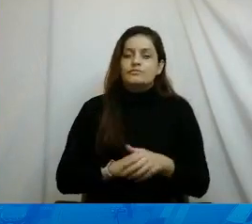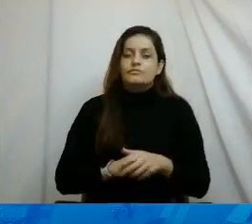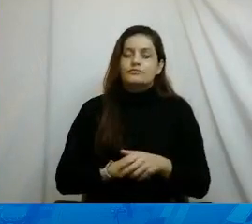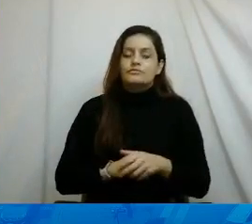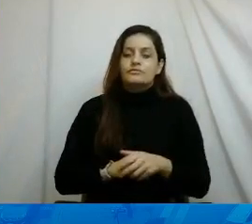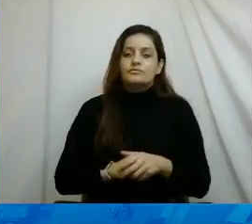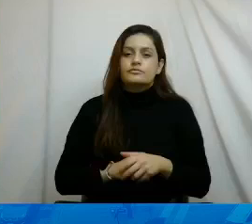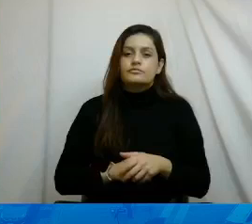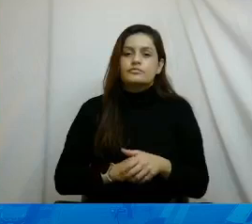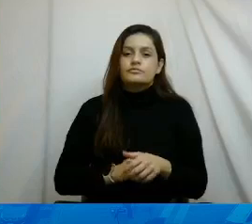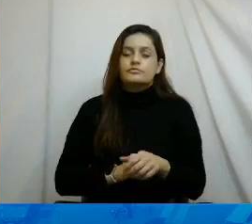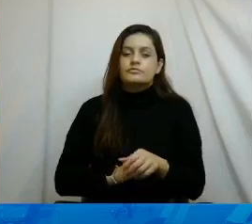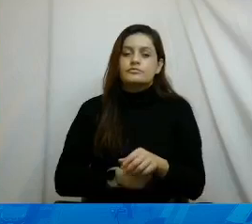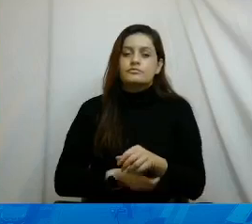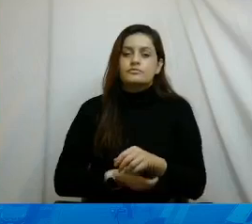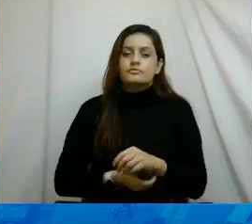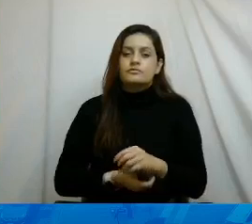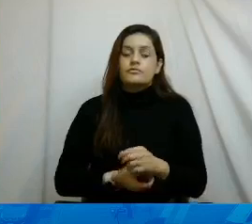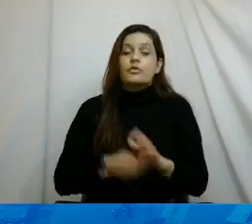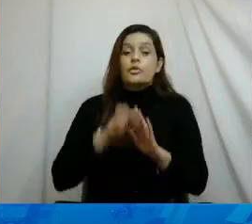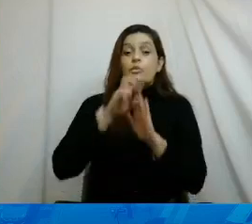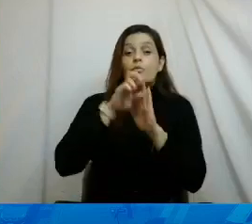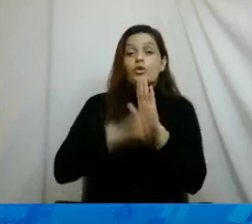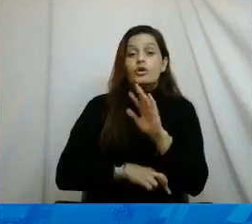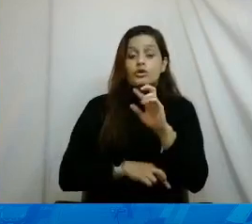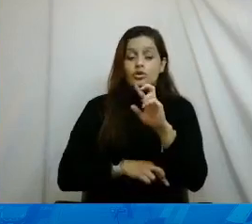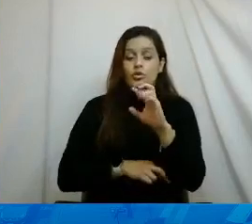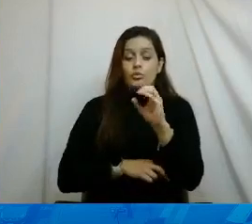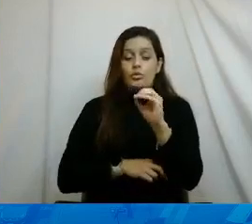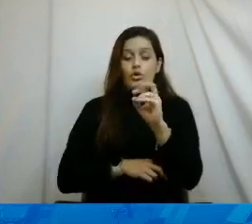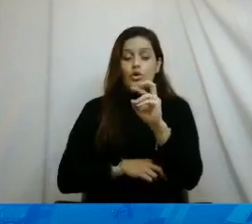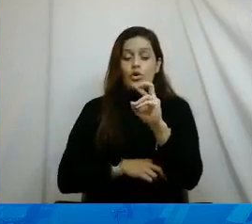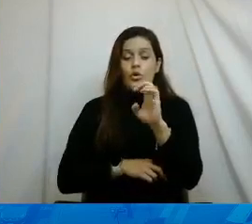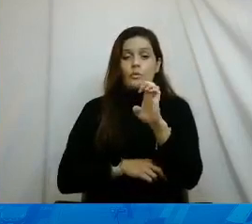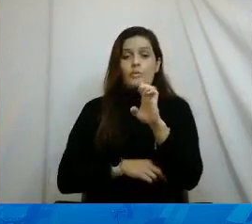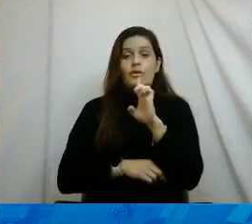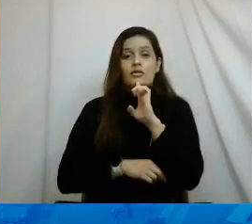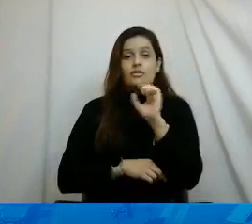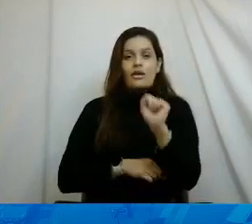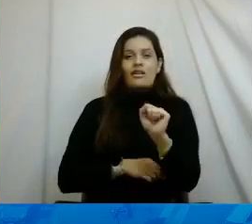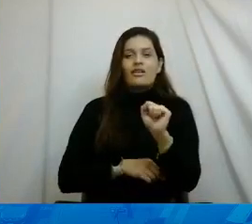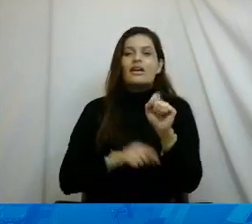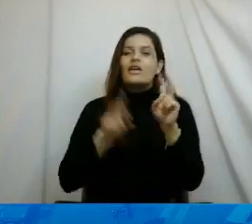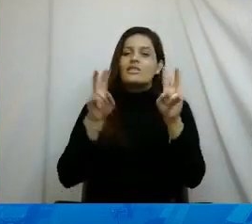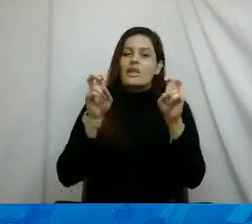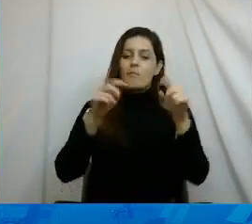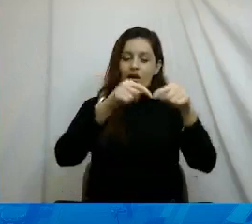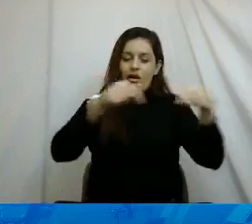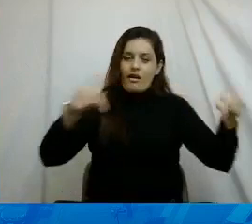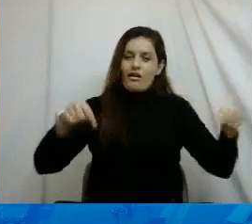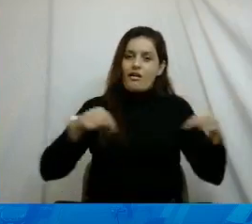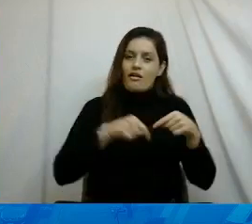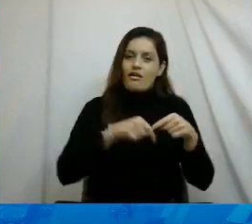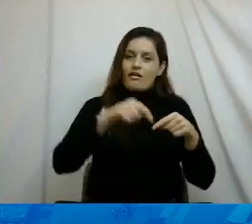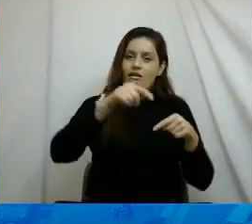También vamos a derivar el proyecto de Popeta, APR, a ver qué pasó con la parcelación de los Quillayes.